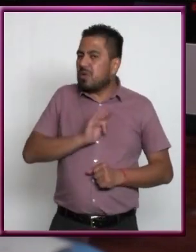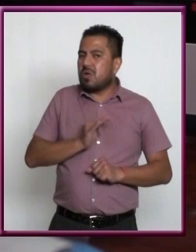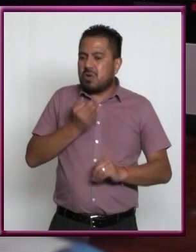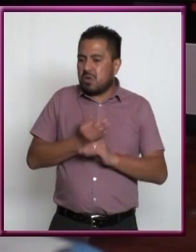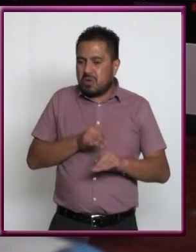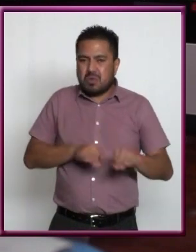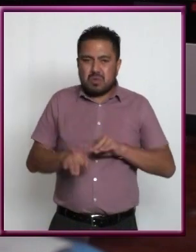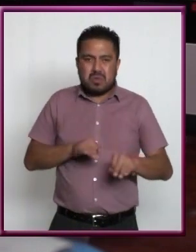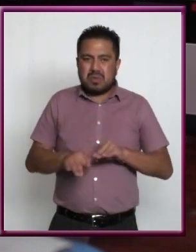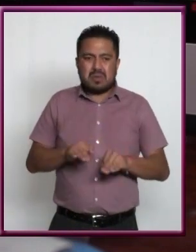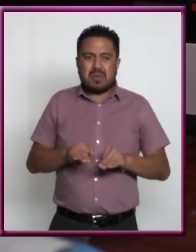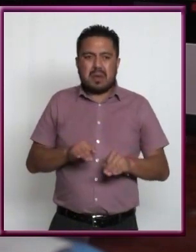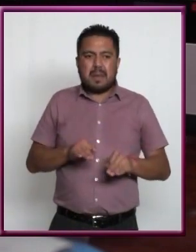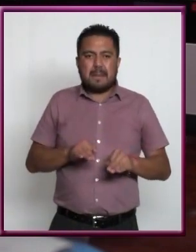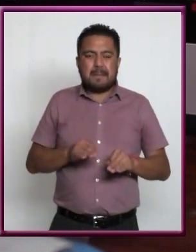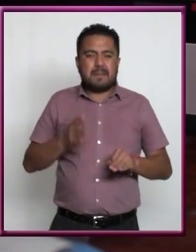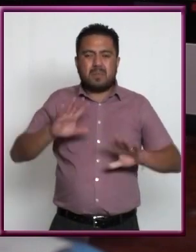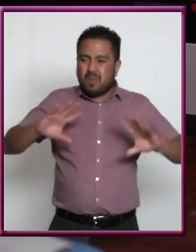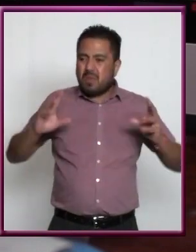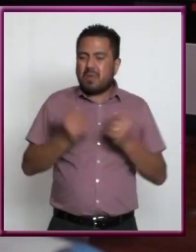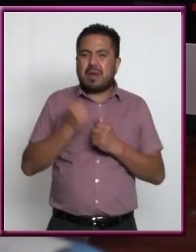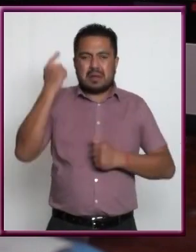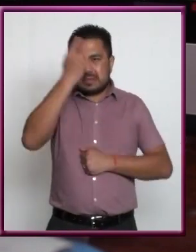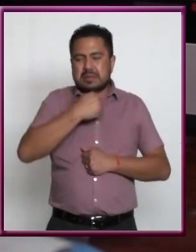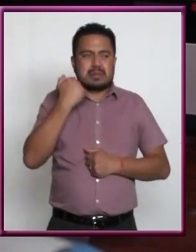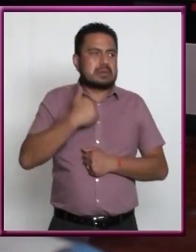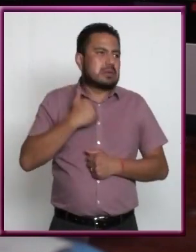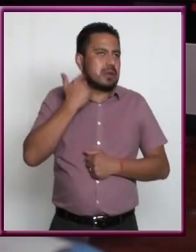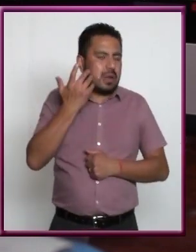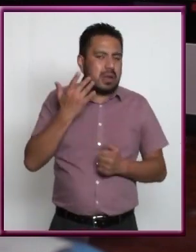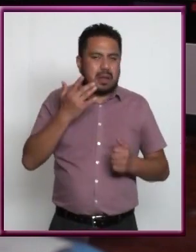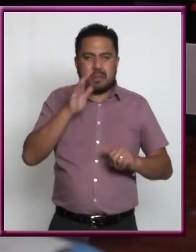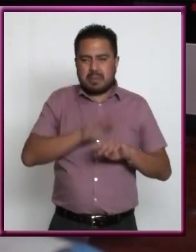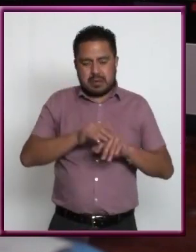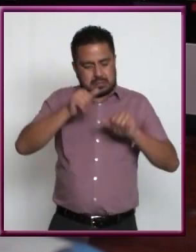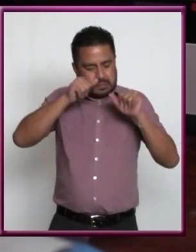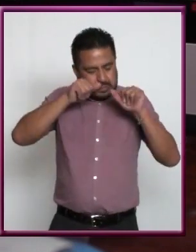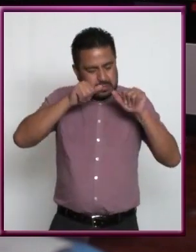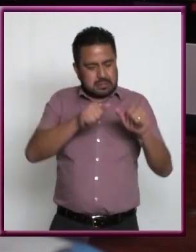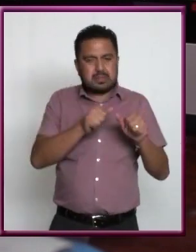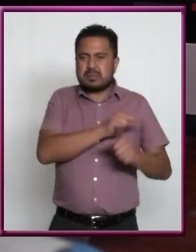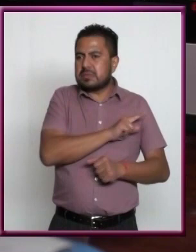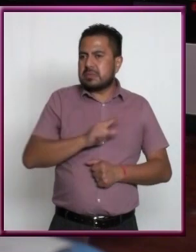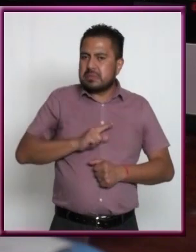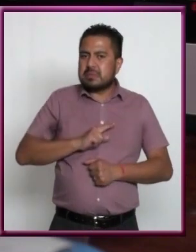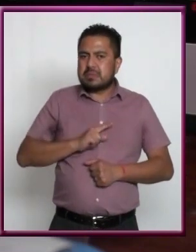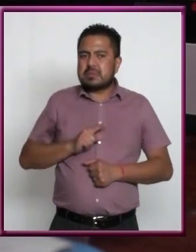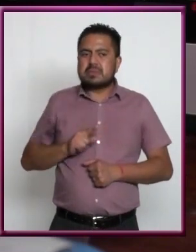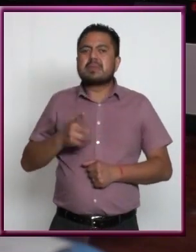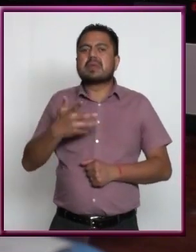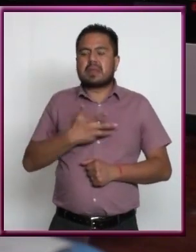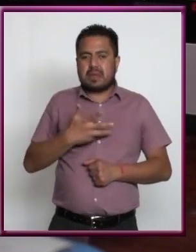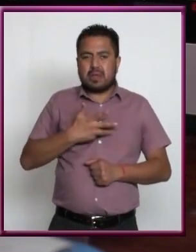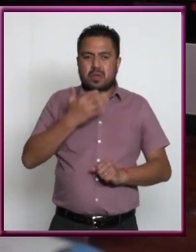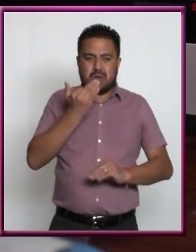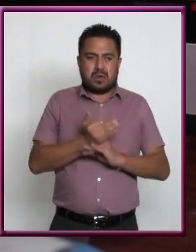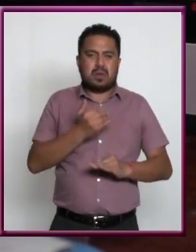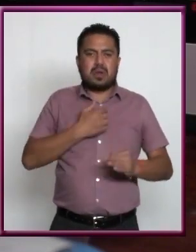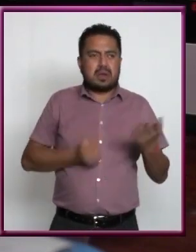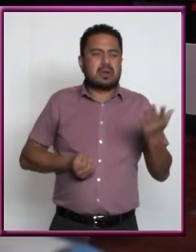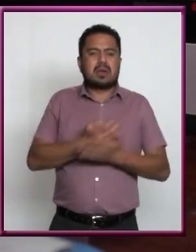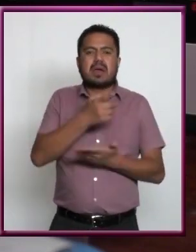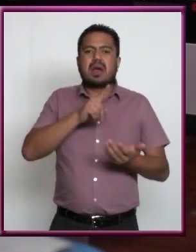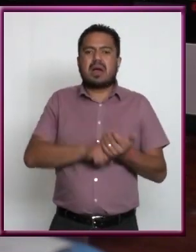ahora trabajar ni todas las horas que quisiera, ni de la manera concentrada que debería. Bueno, yo